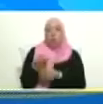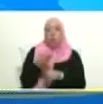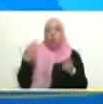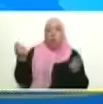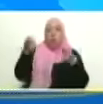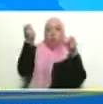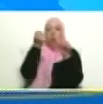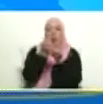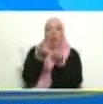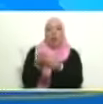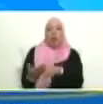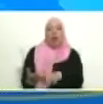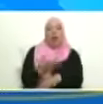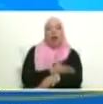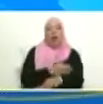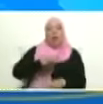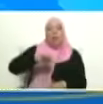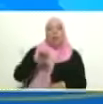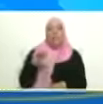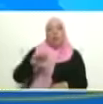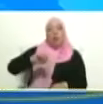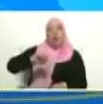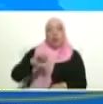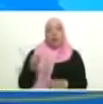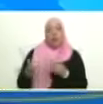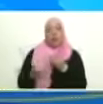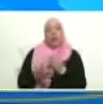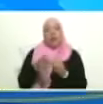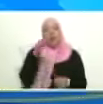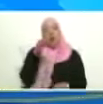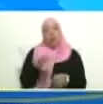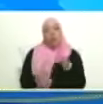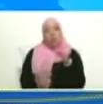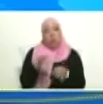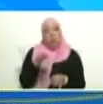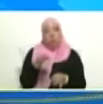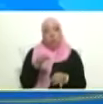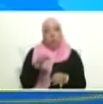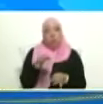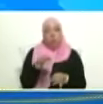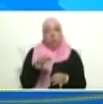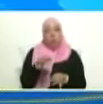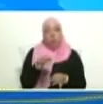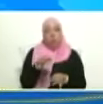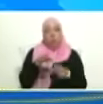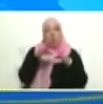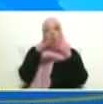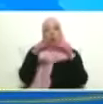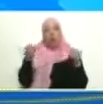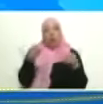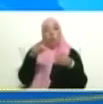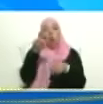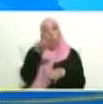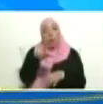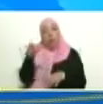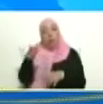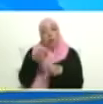y antigua Policía Técnica Judicial. Hay que decirlo, a todos los